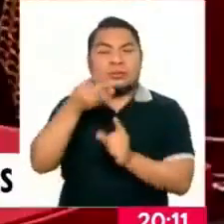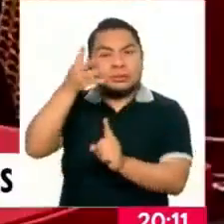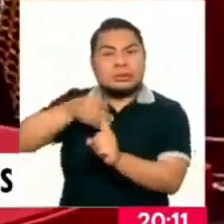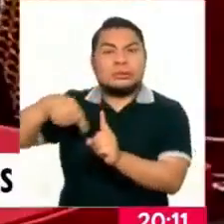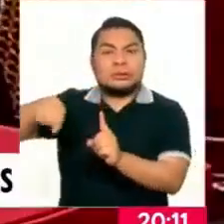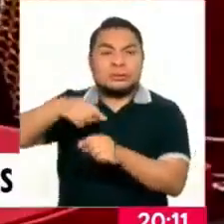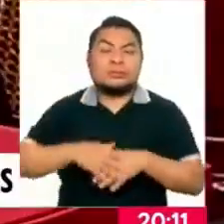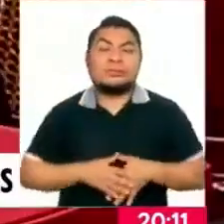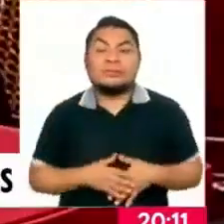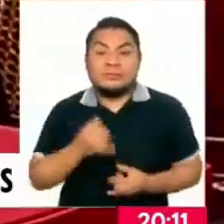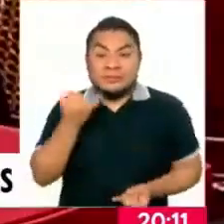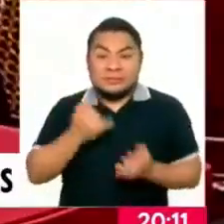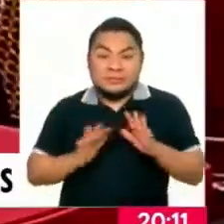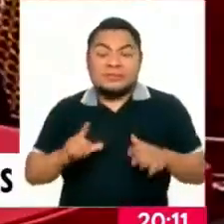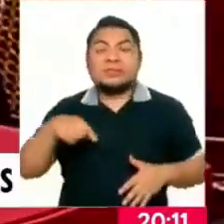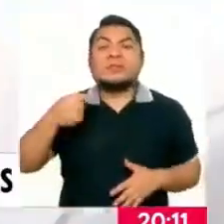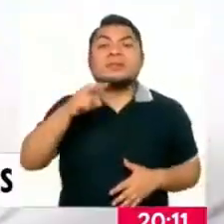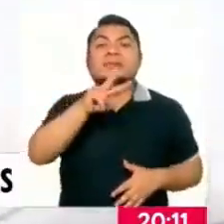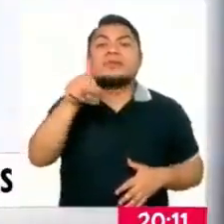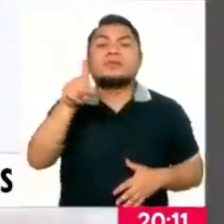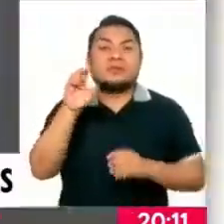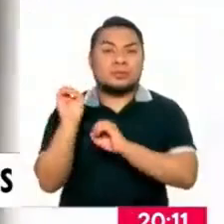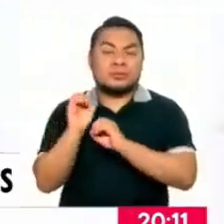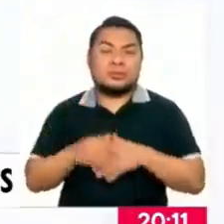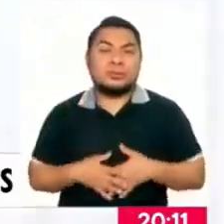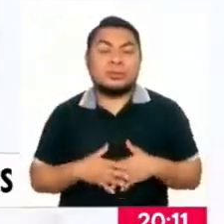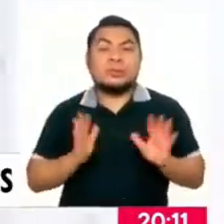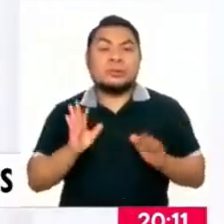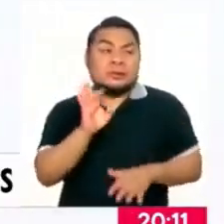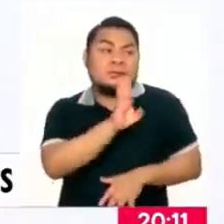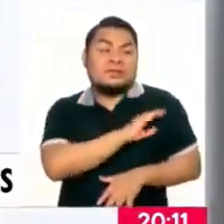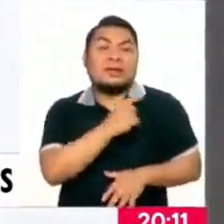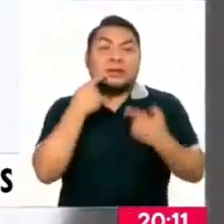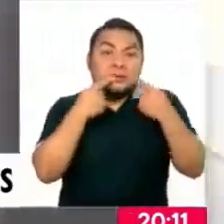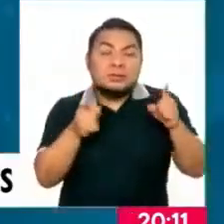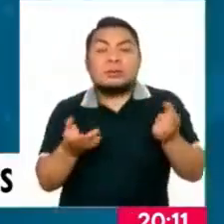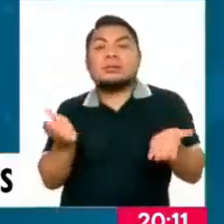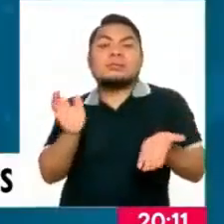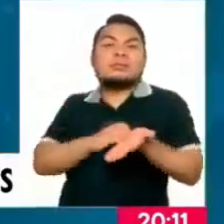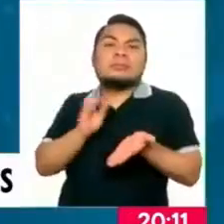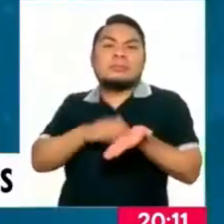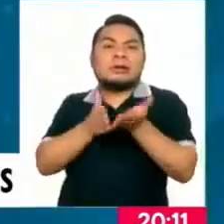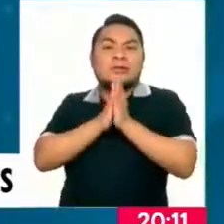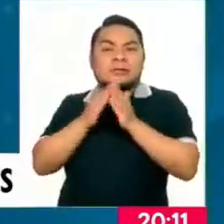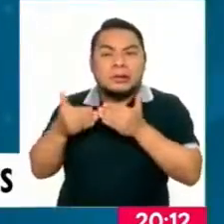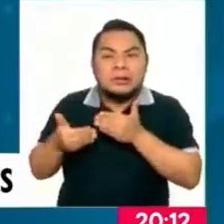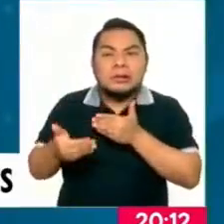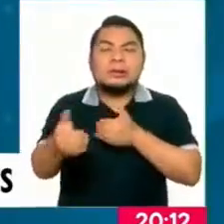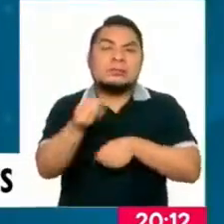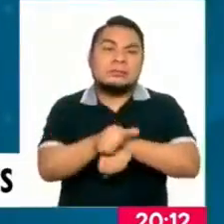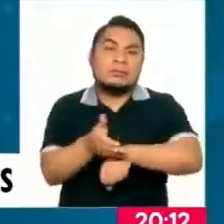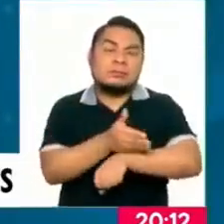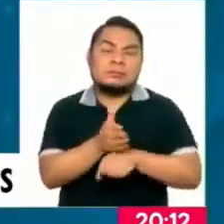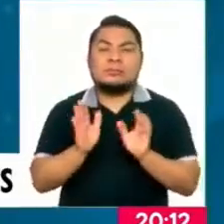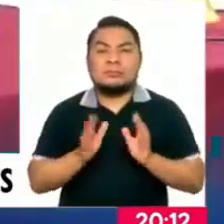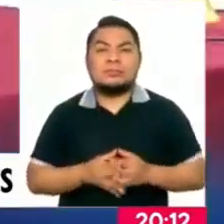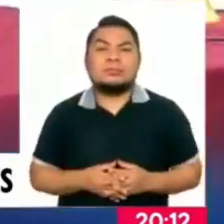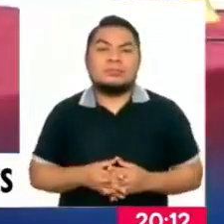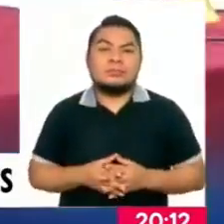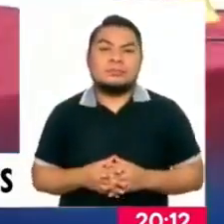investigados expirará este viernes 21 de octubre, a menos de que el Ministerio Público anuncie una solicitud de prisión preventiva.